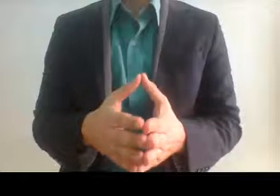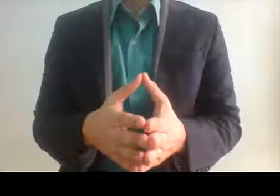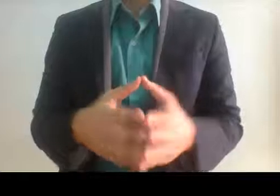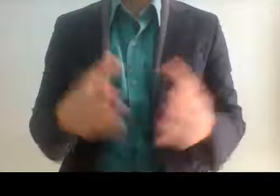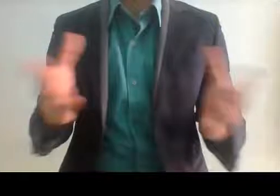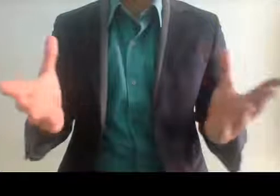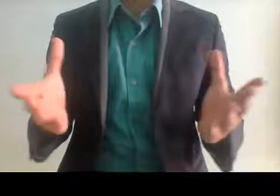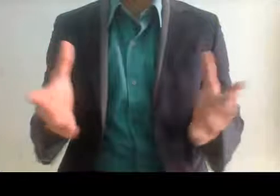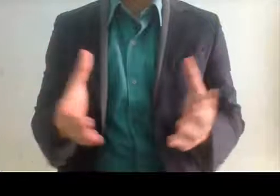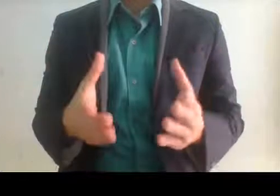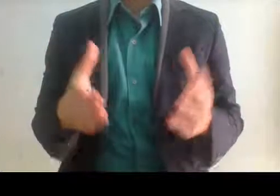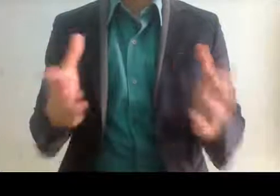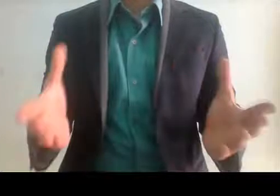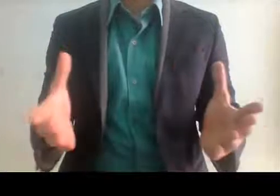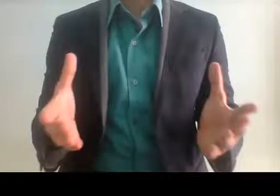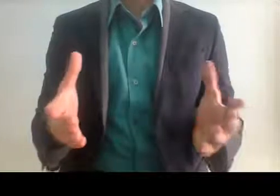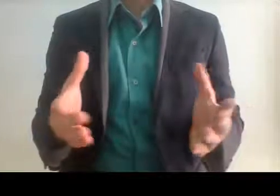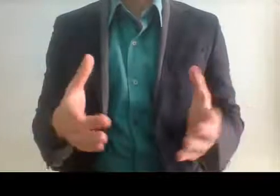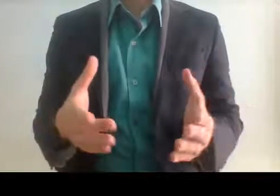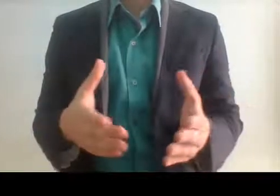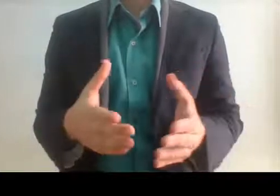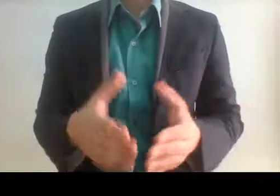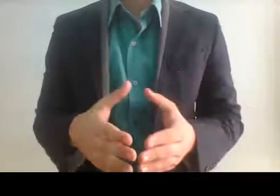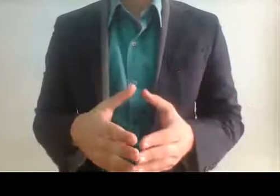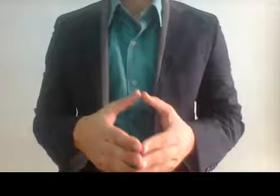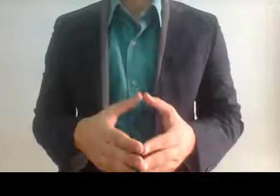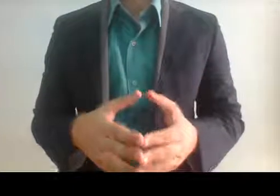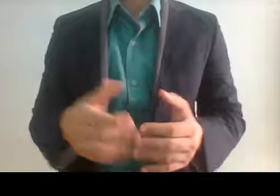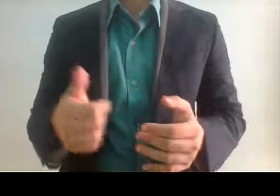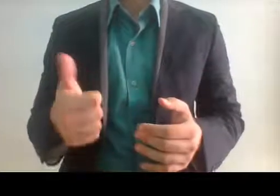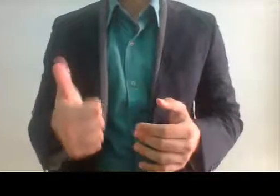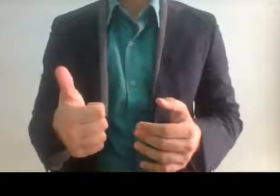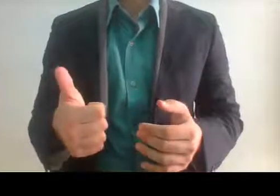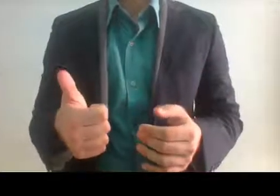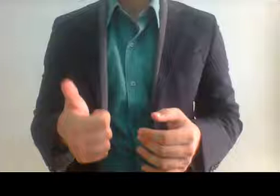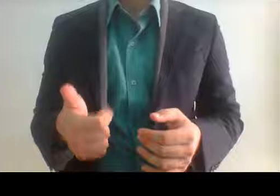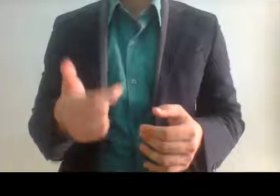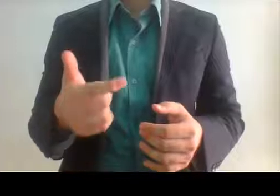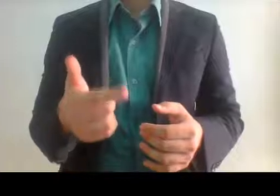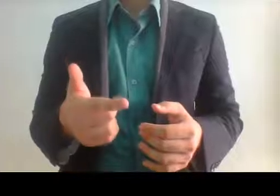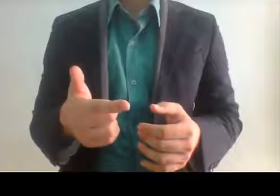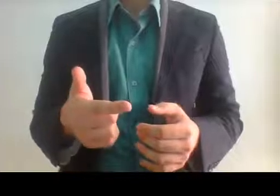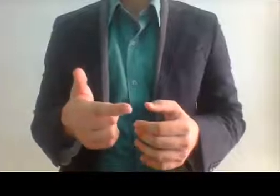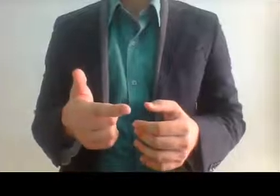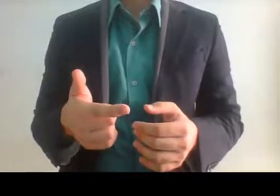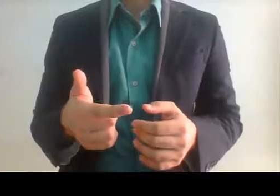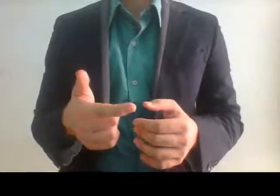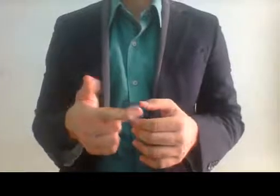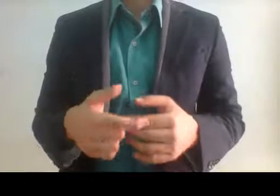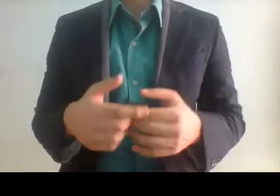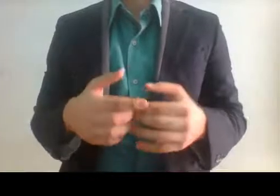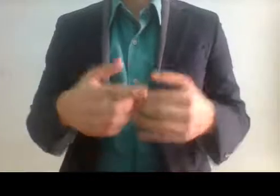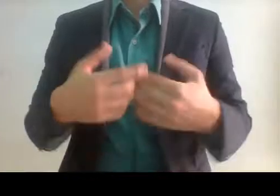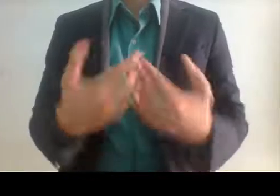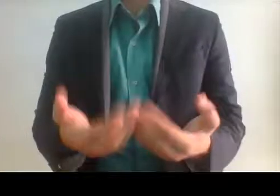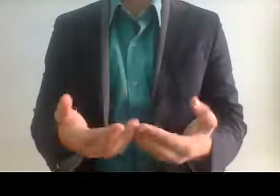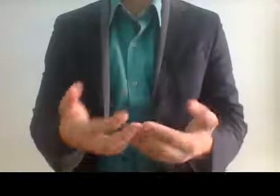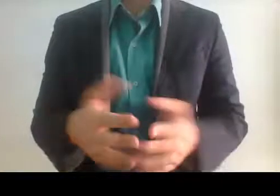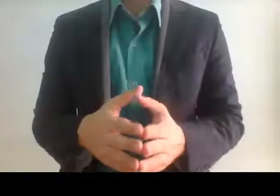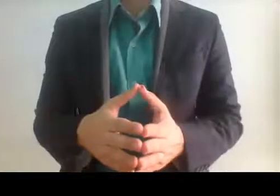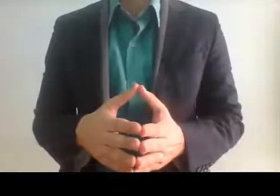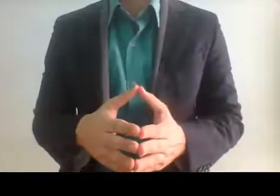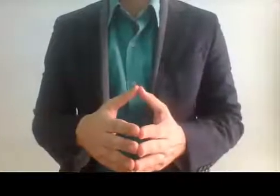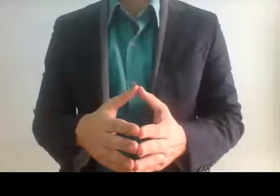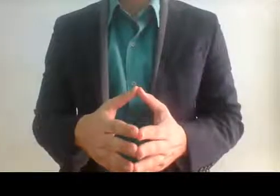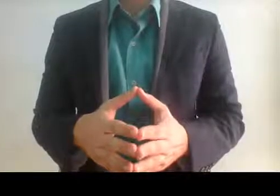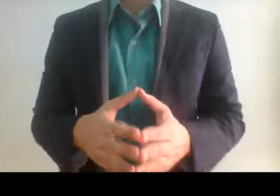favorece a la autoridad correspondiente. ¿Por qué? Porque ya no tienen capacidad de soborno, ya no tienen tanta capacidad de reacción, lo que le permite